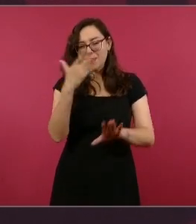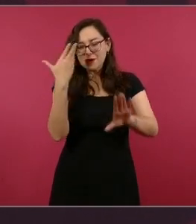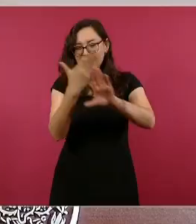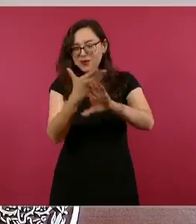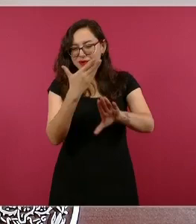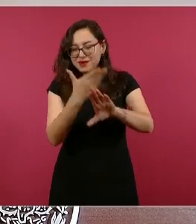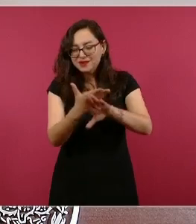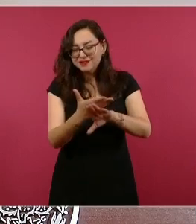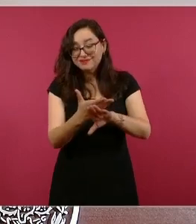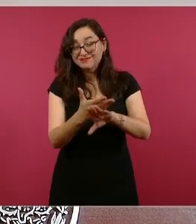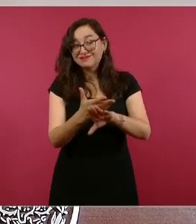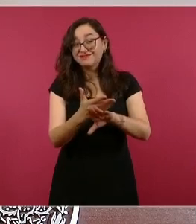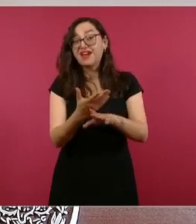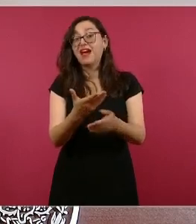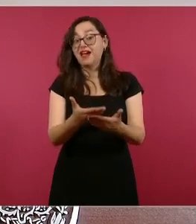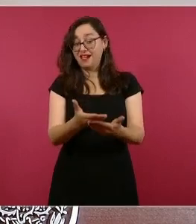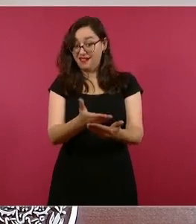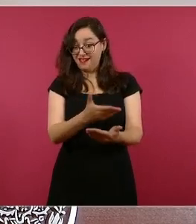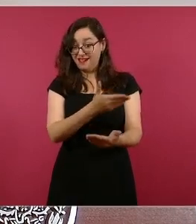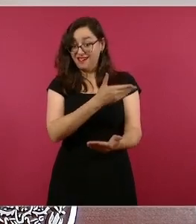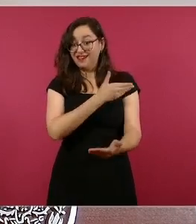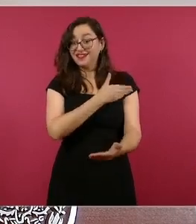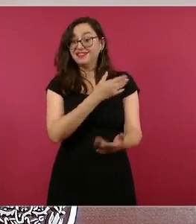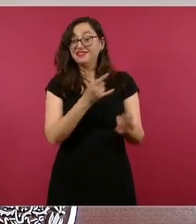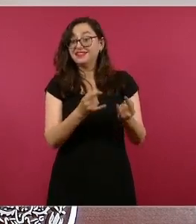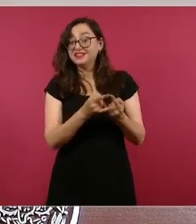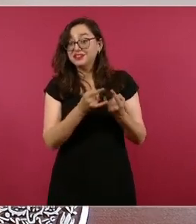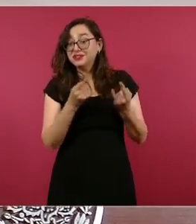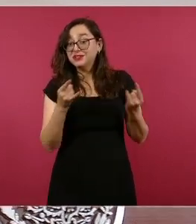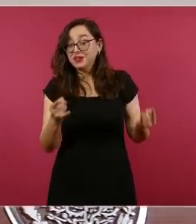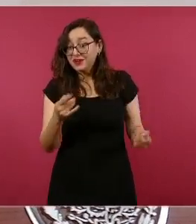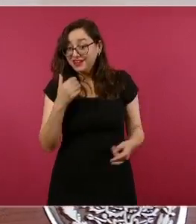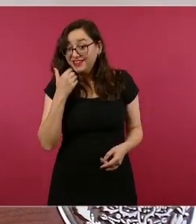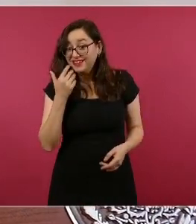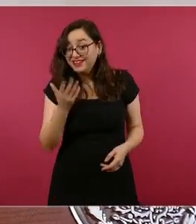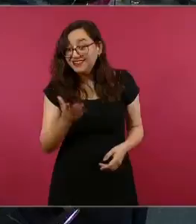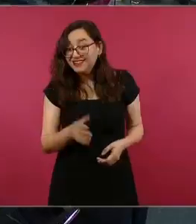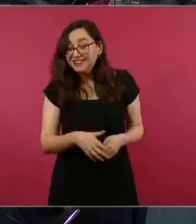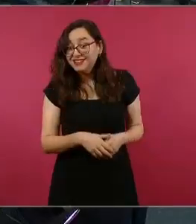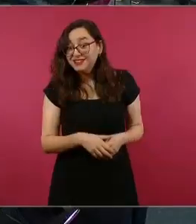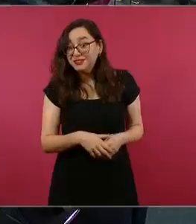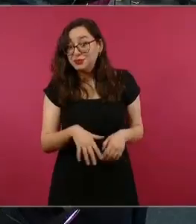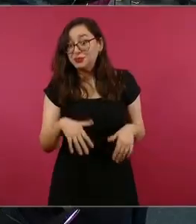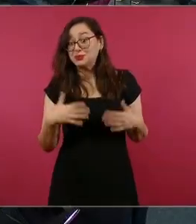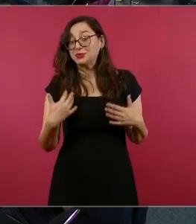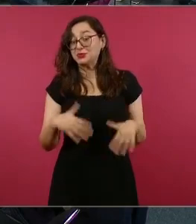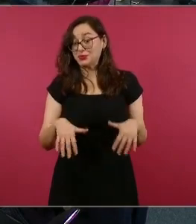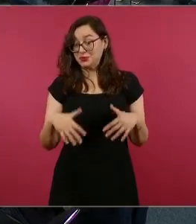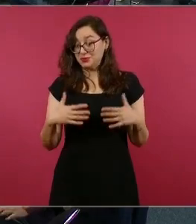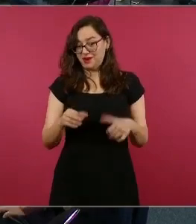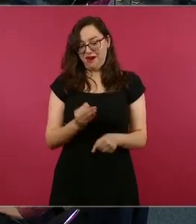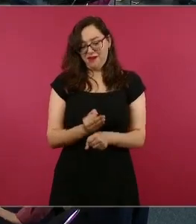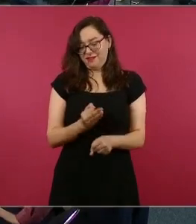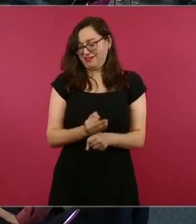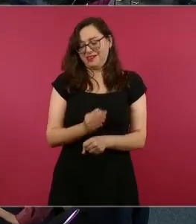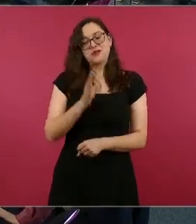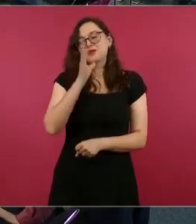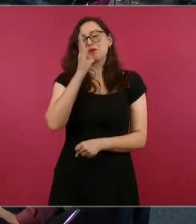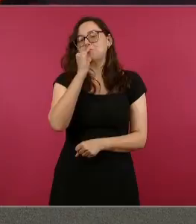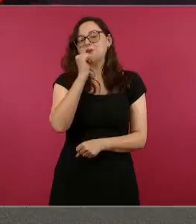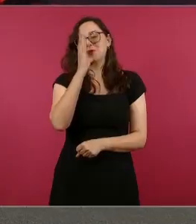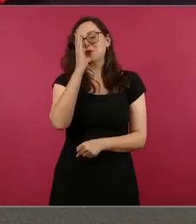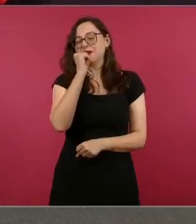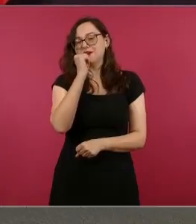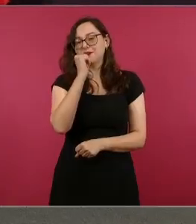Uy, nada más que no se puede. No se puede, no se puede. Lo único que puedo decir es que los